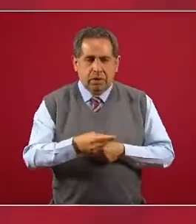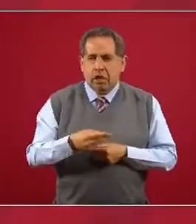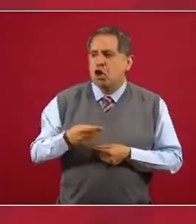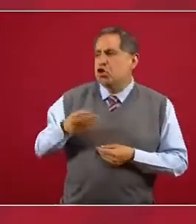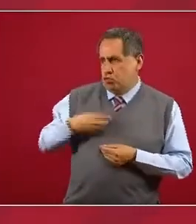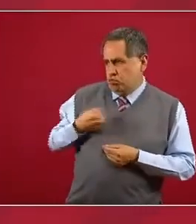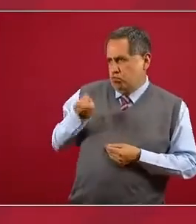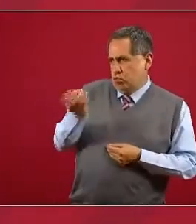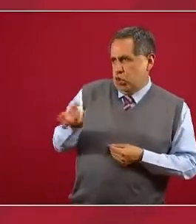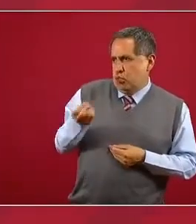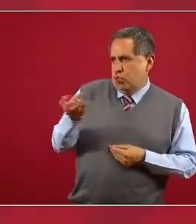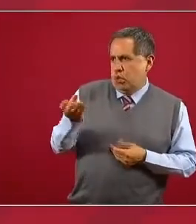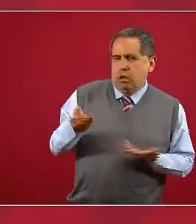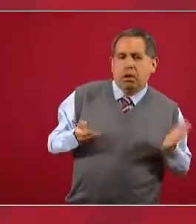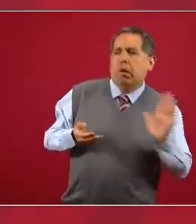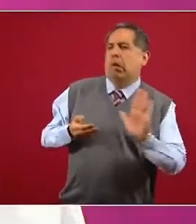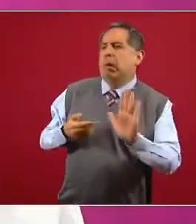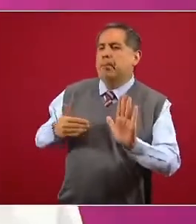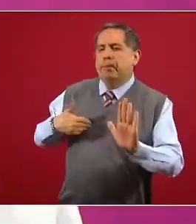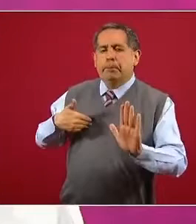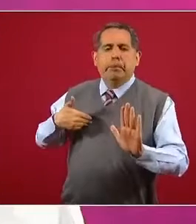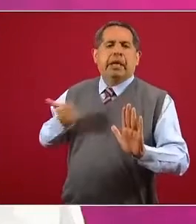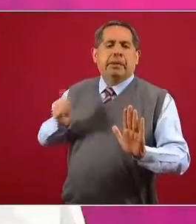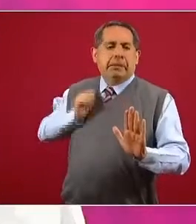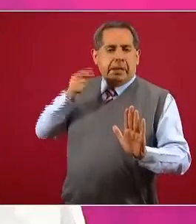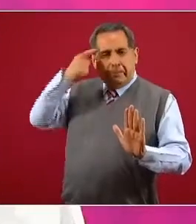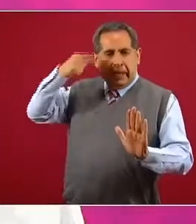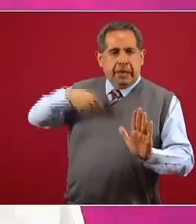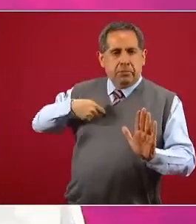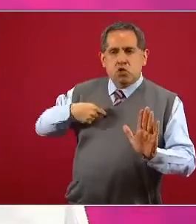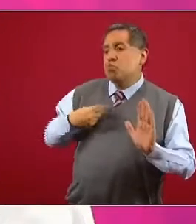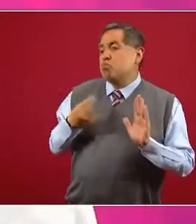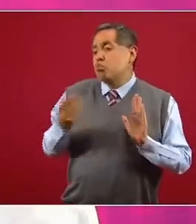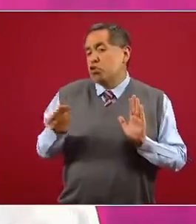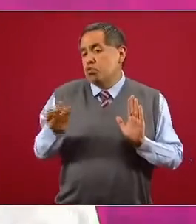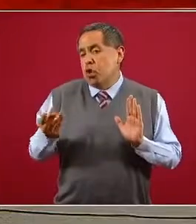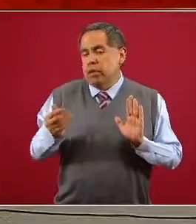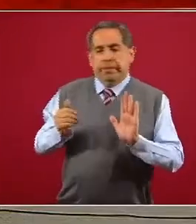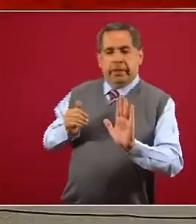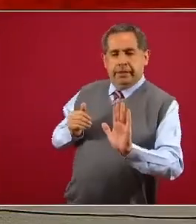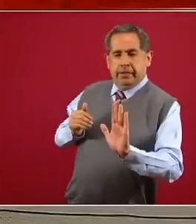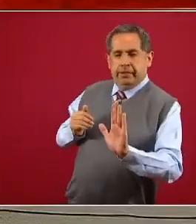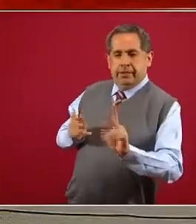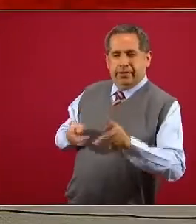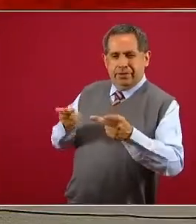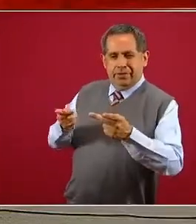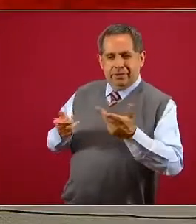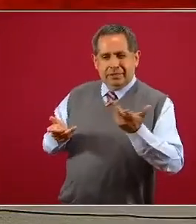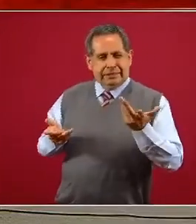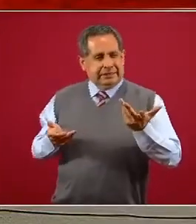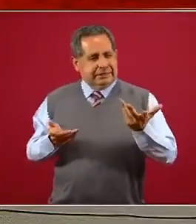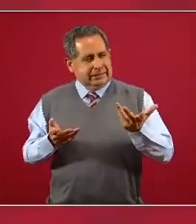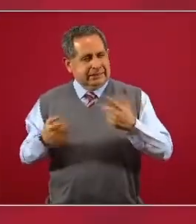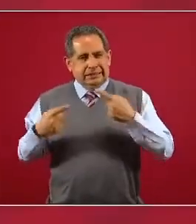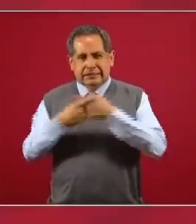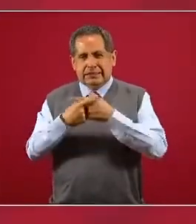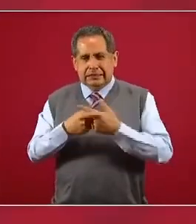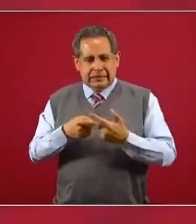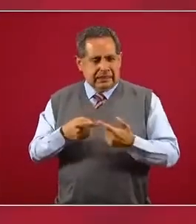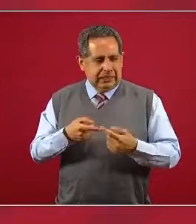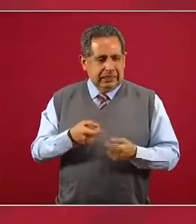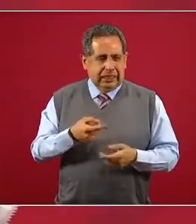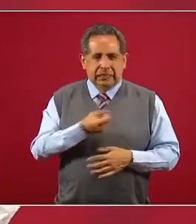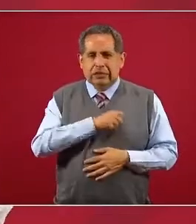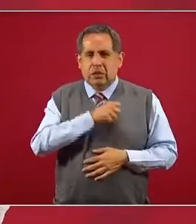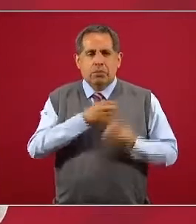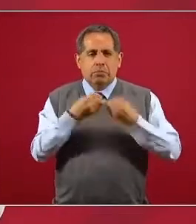pública que pudiera haber sobre algún producto que se considere no benéfico, en este caso a la salud, y